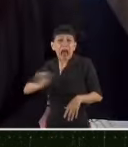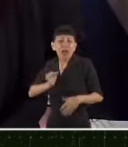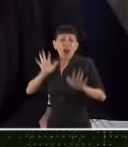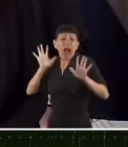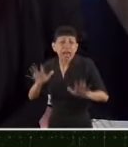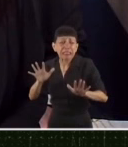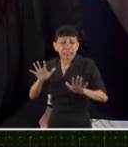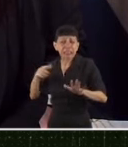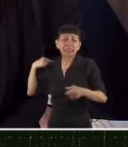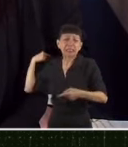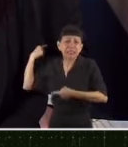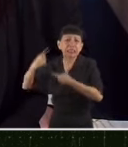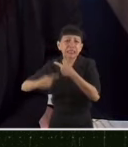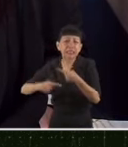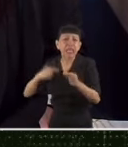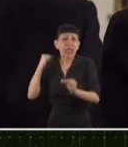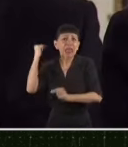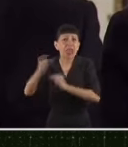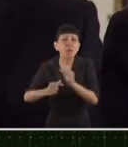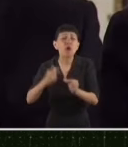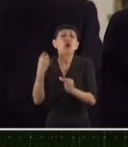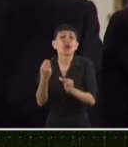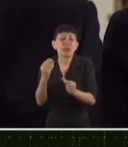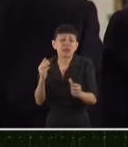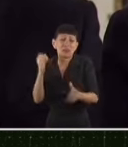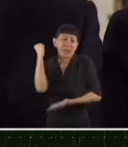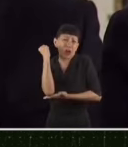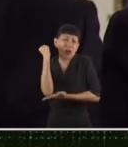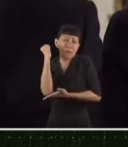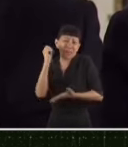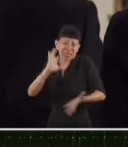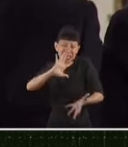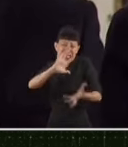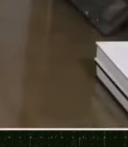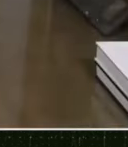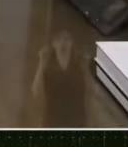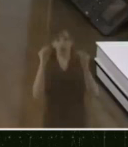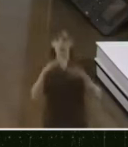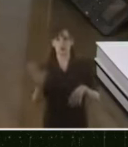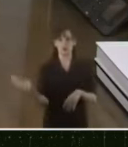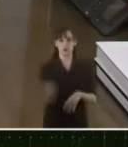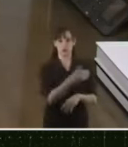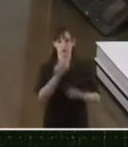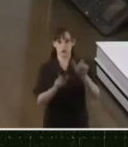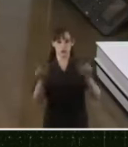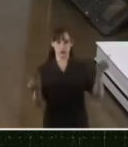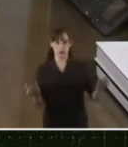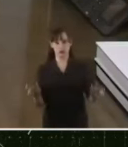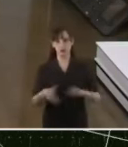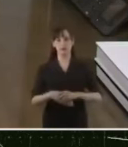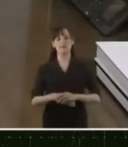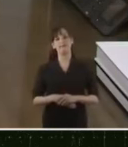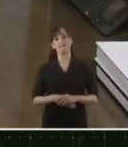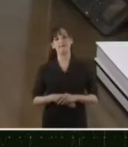la evidencia, que es objetiva, es un decreto que no se respalda en ningún informe, en ningún dictamen jurídico, cuando así debiera